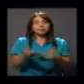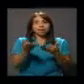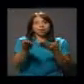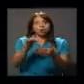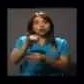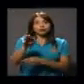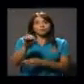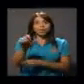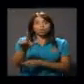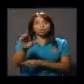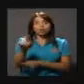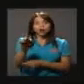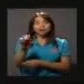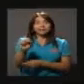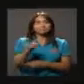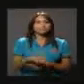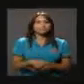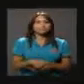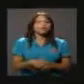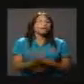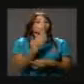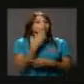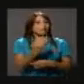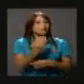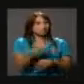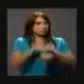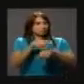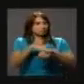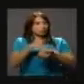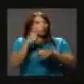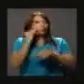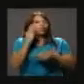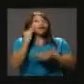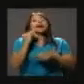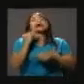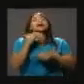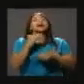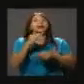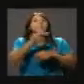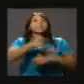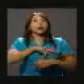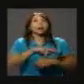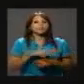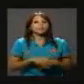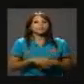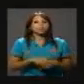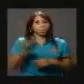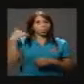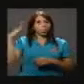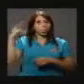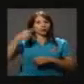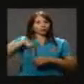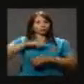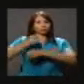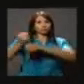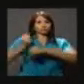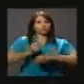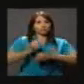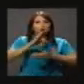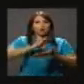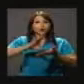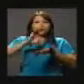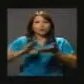Muchas gracias. Permítanme contar una experiencia personal. Cuando fundamos el Colegio Universitario de Cartago,